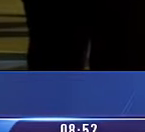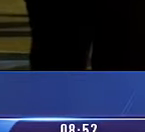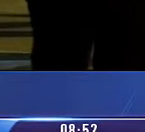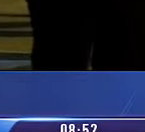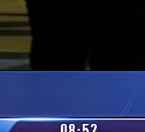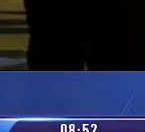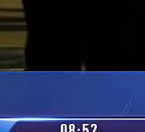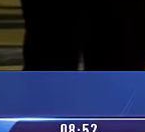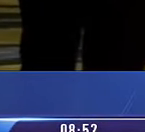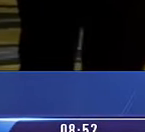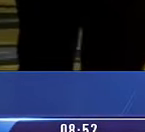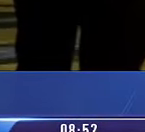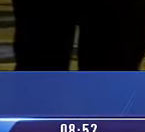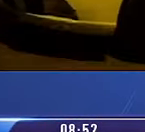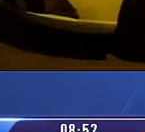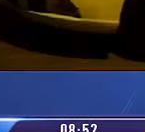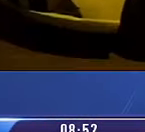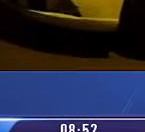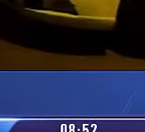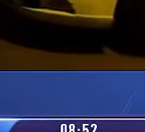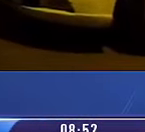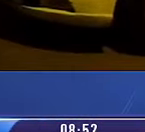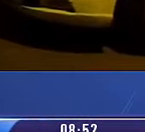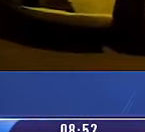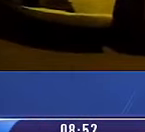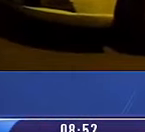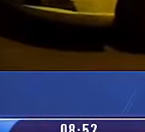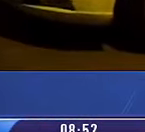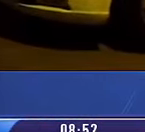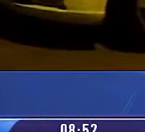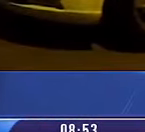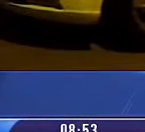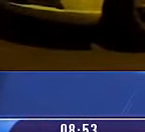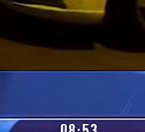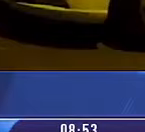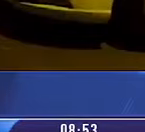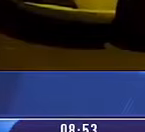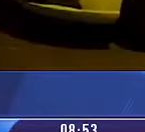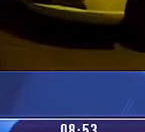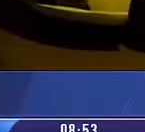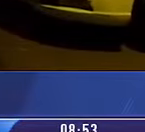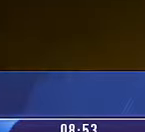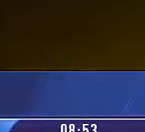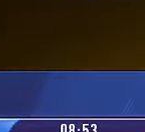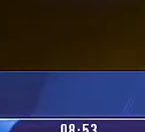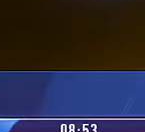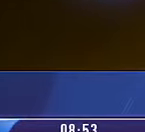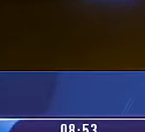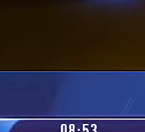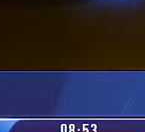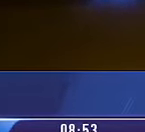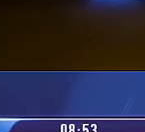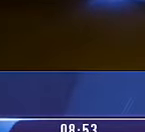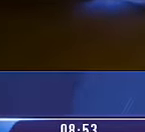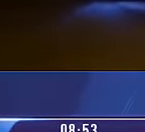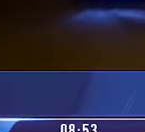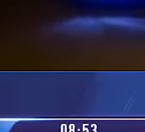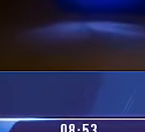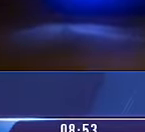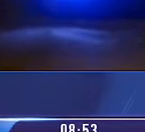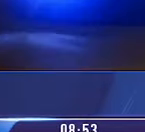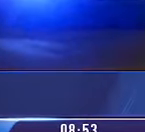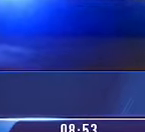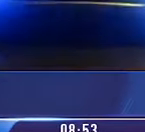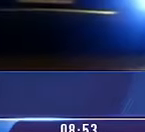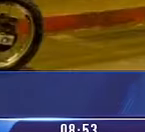2 adultos que registraban ingresos de proyectil. Uno se encuentra grave y otro estable en diferentes hospitales, mientras que en otro